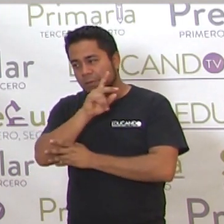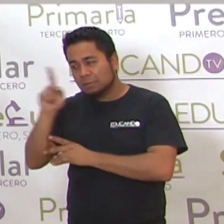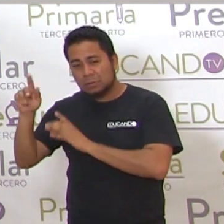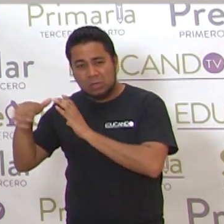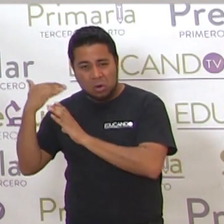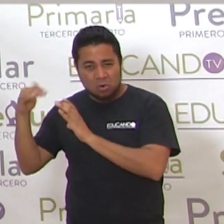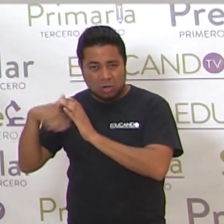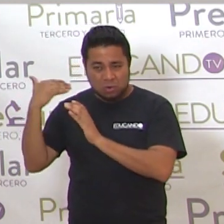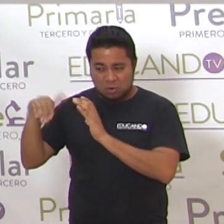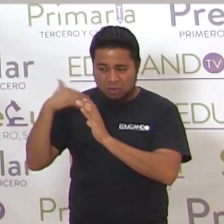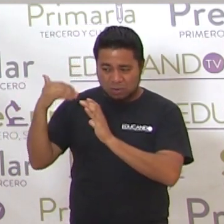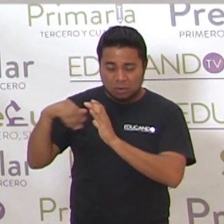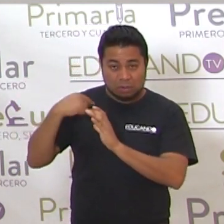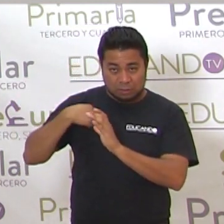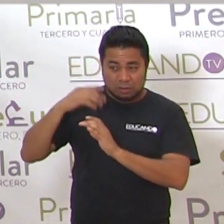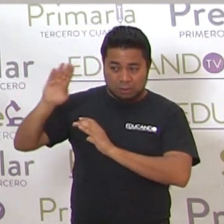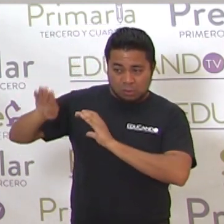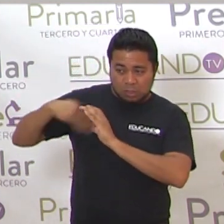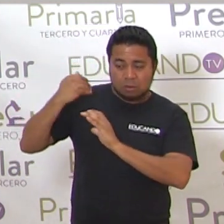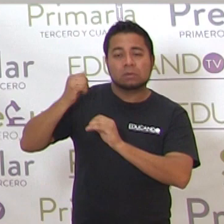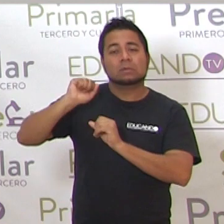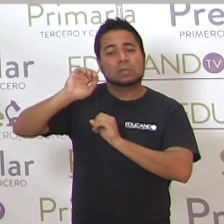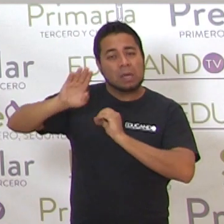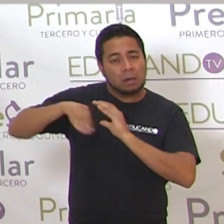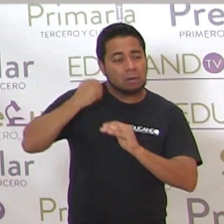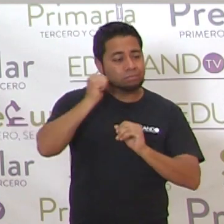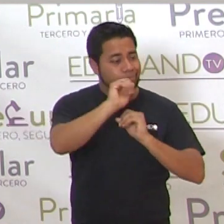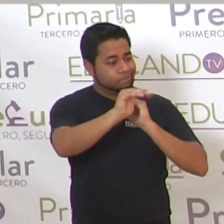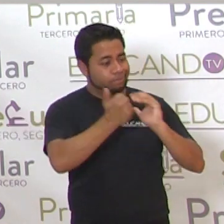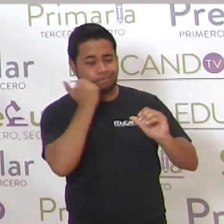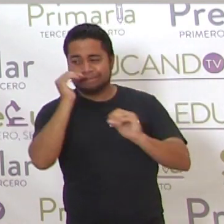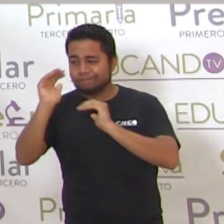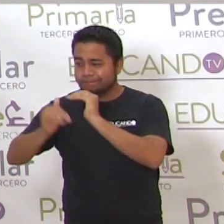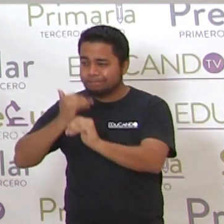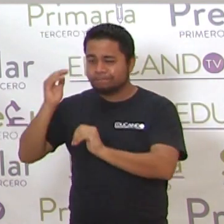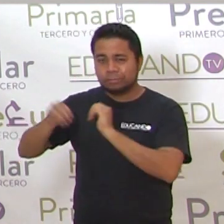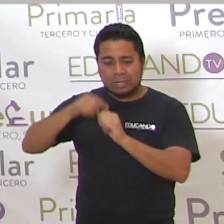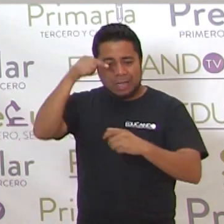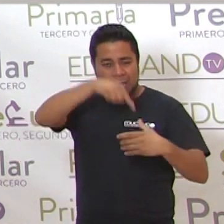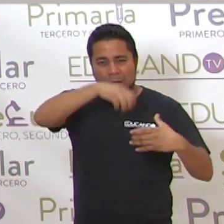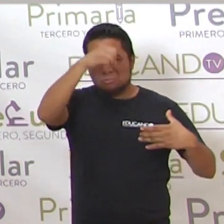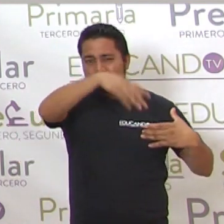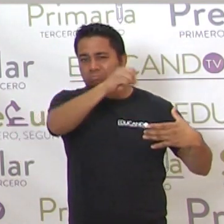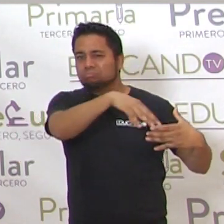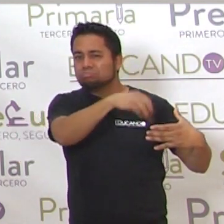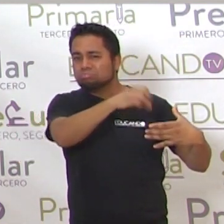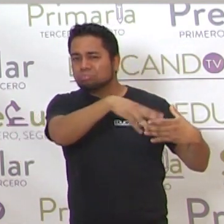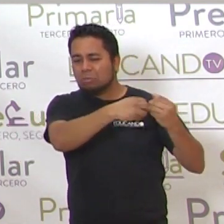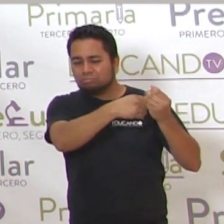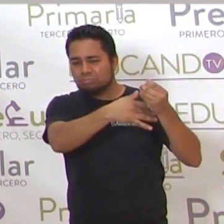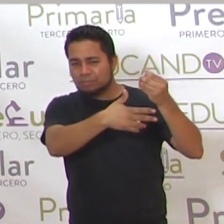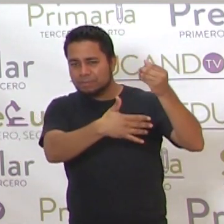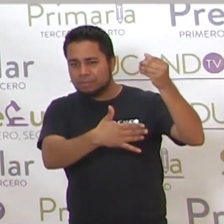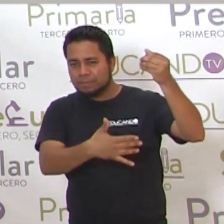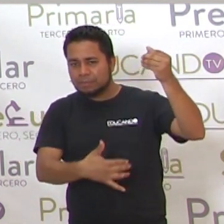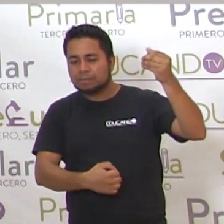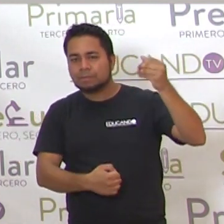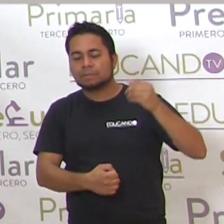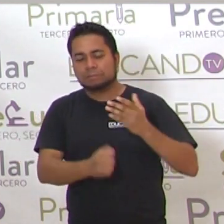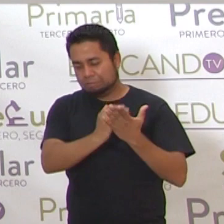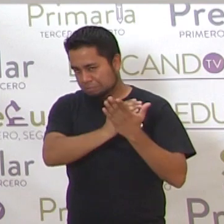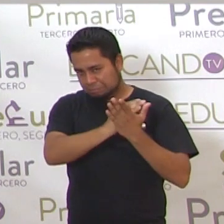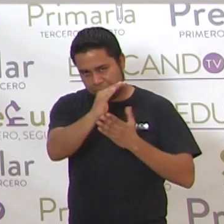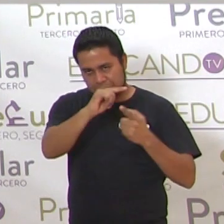electrónicos que te van a enviar bien ahora en la parte de